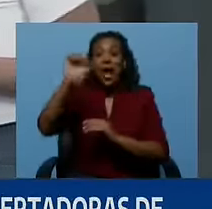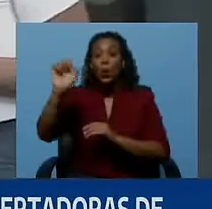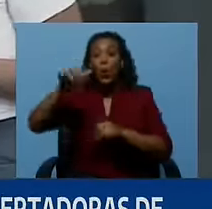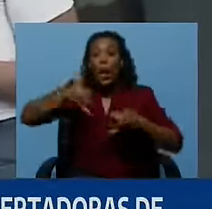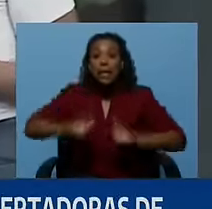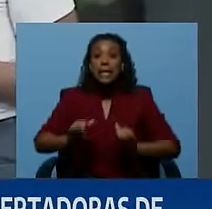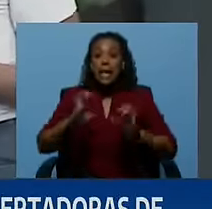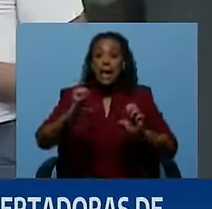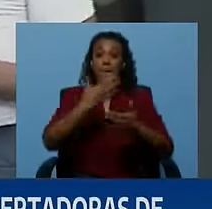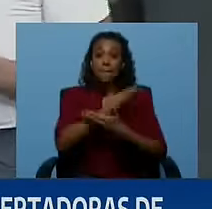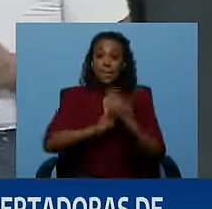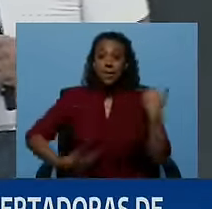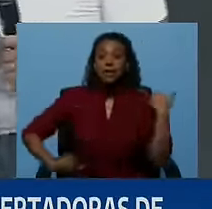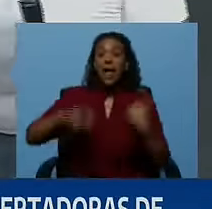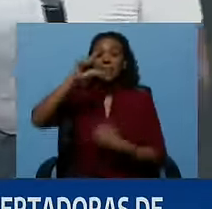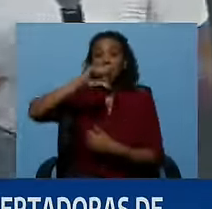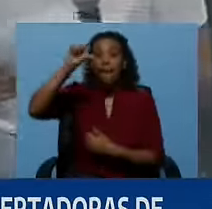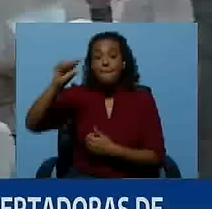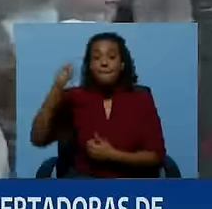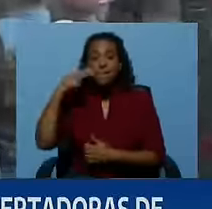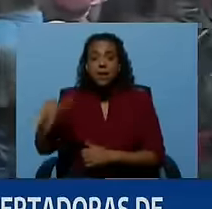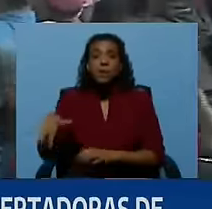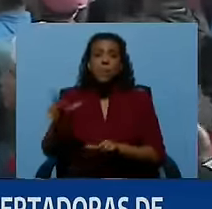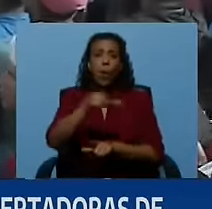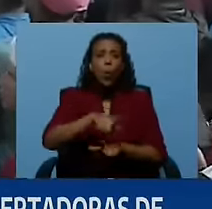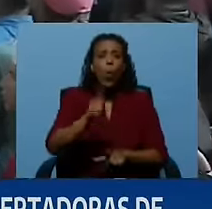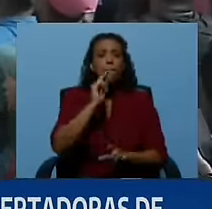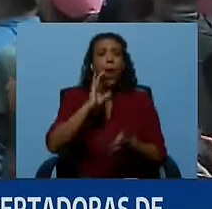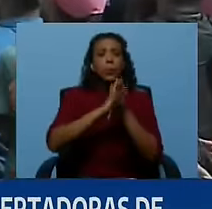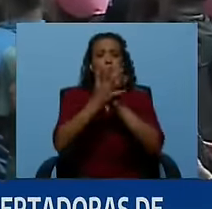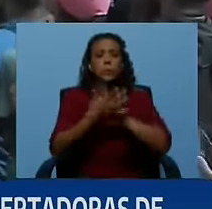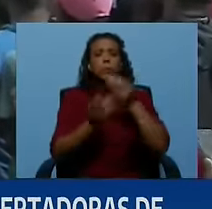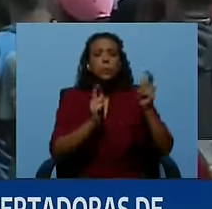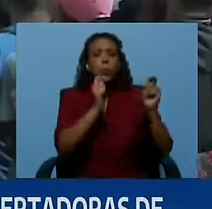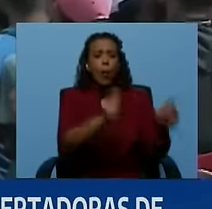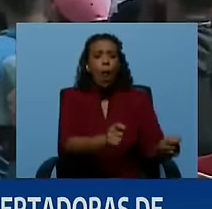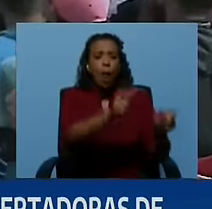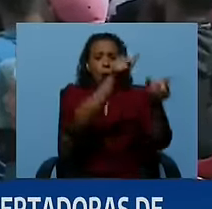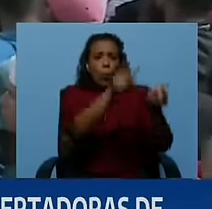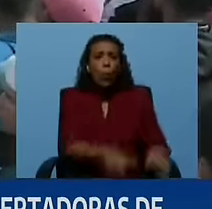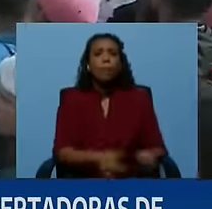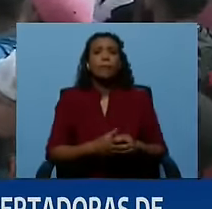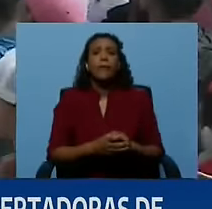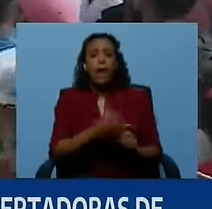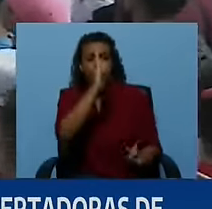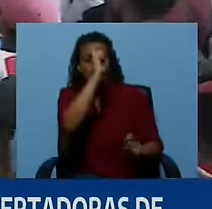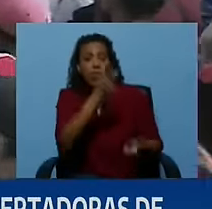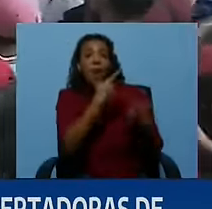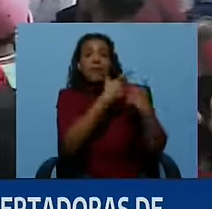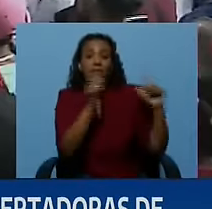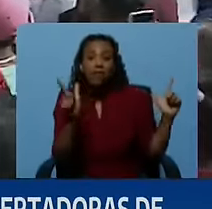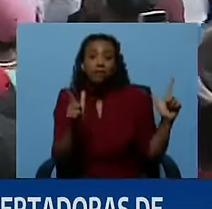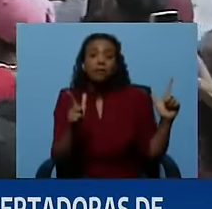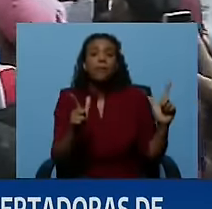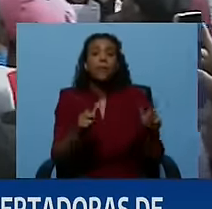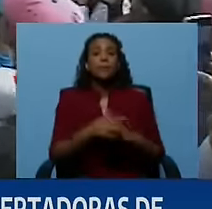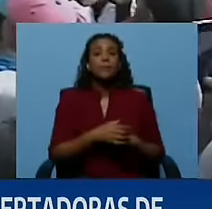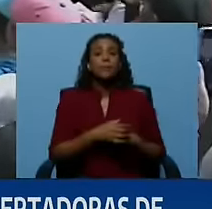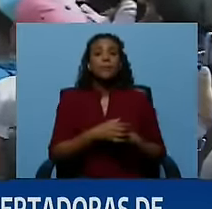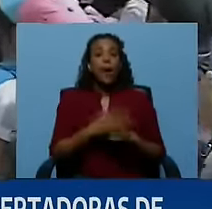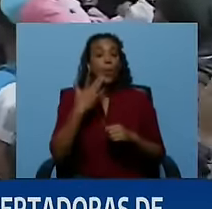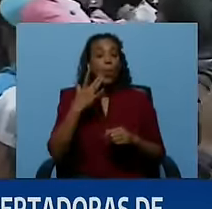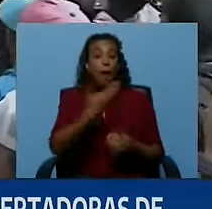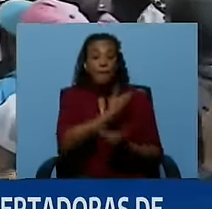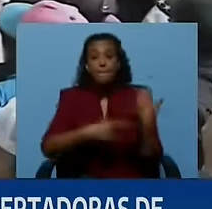del expresidente de Namibia, Jay Geingob, quien acaba de ser condecorada con la Orden Libertadoras y Libertadores por